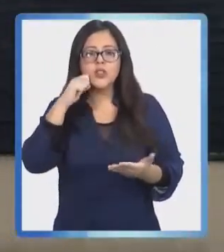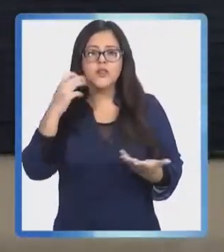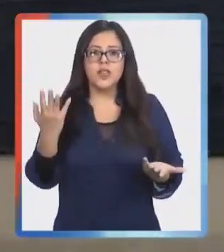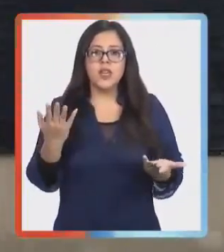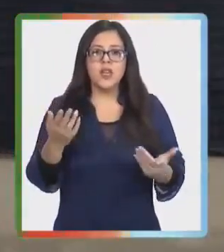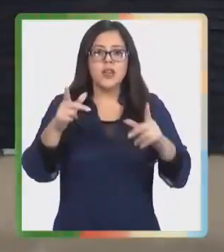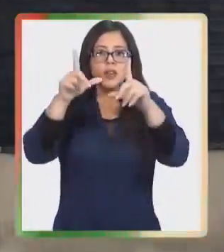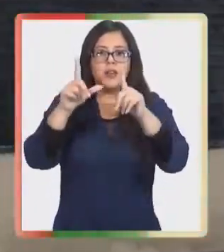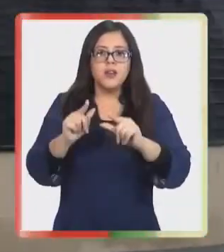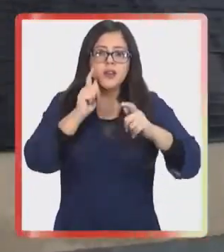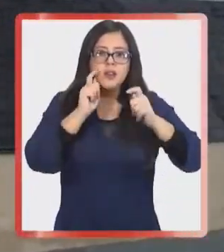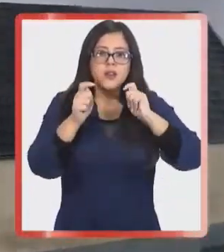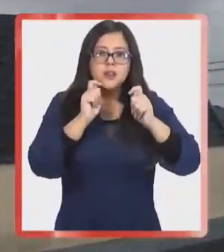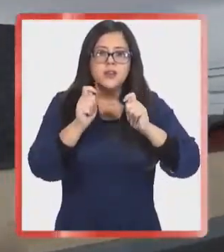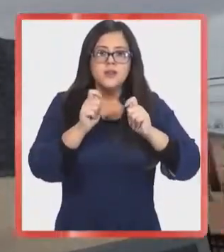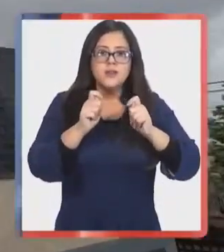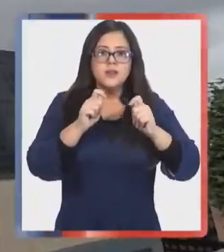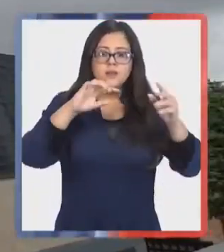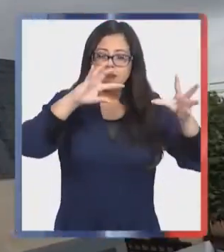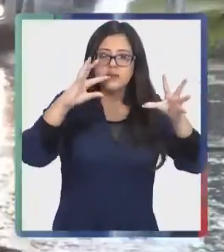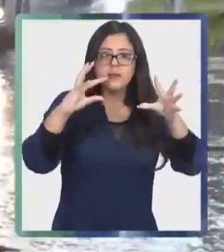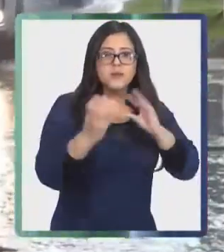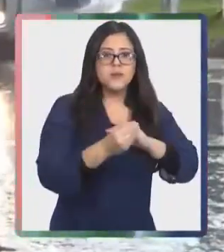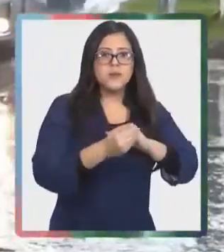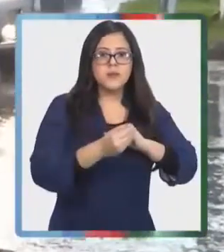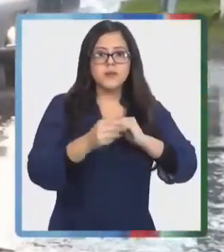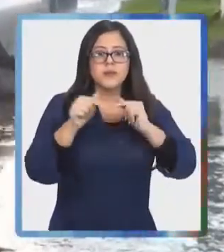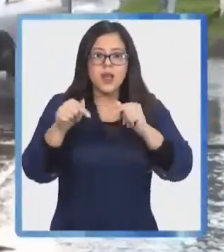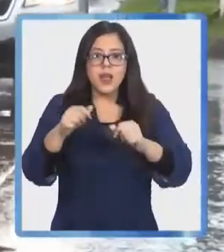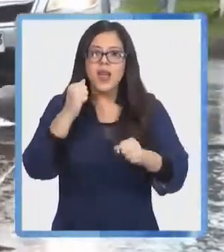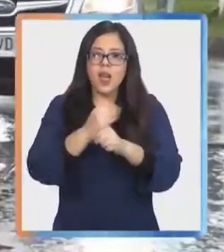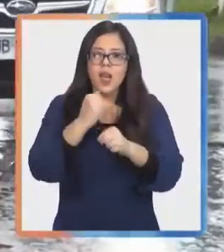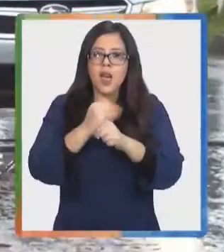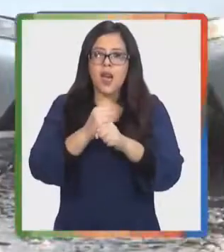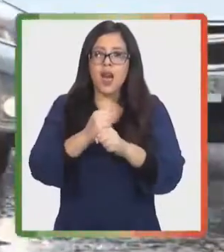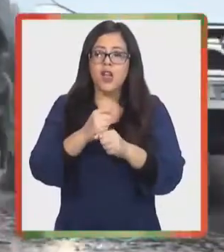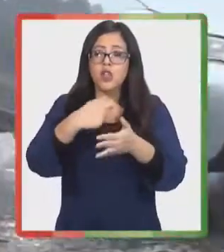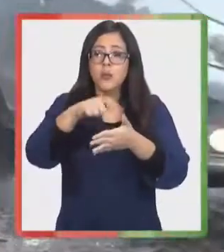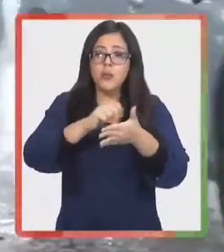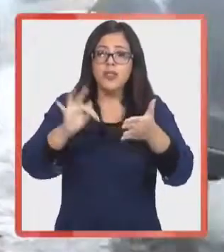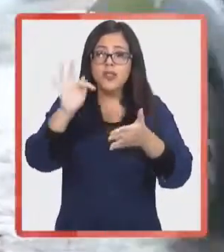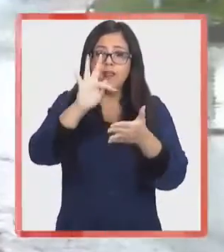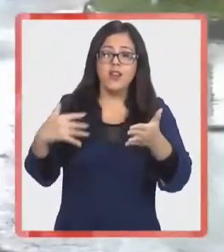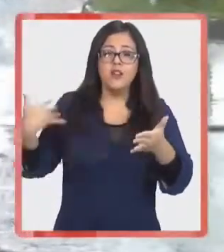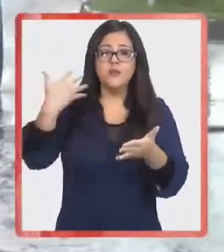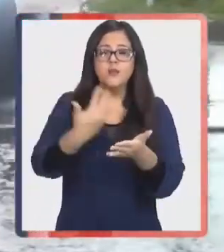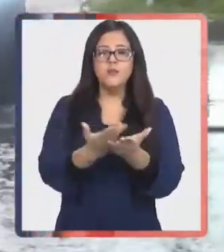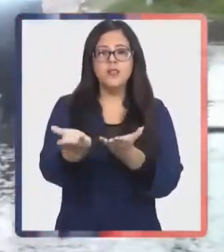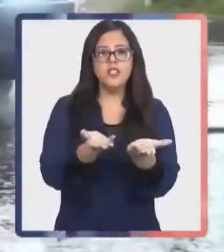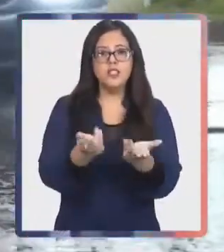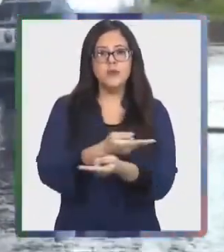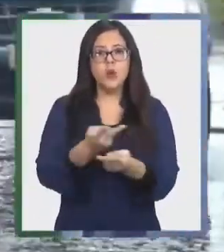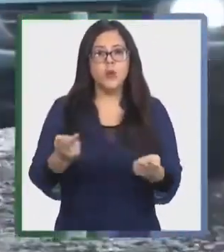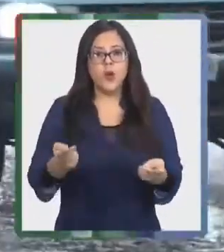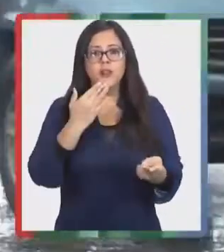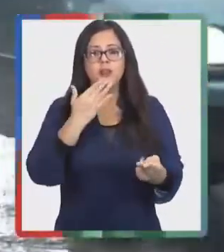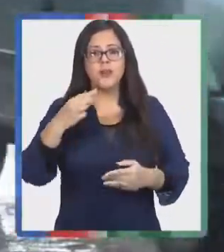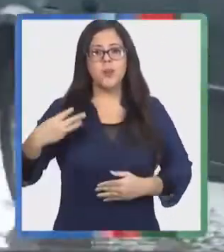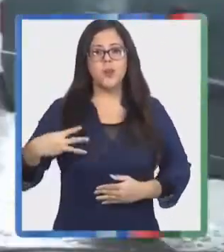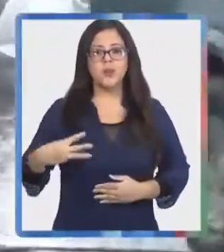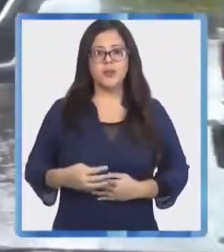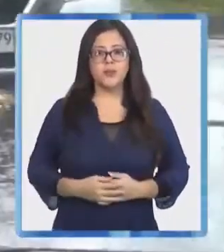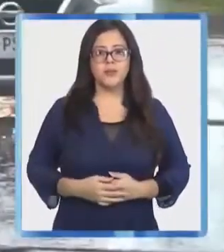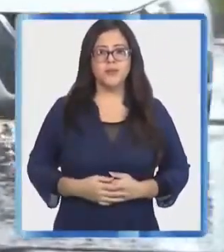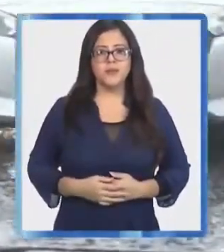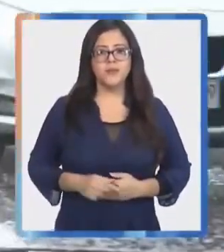2022 contempla la reducción de riesgos de desastres, el que se lleva trabajando desde febrero junto a servicios públicos